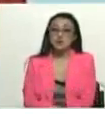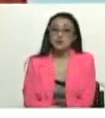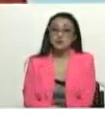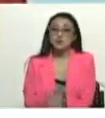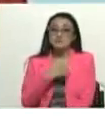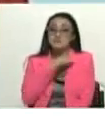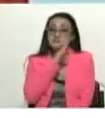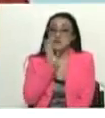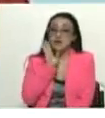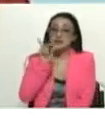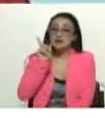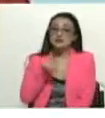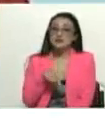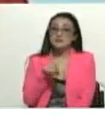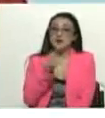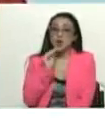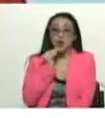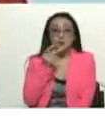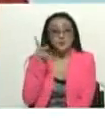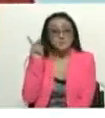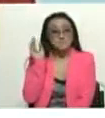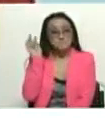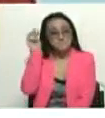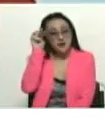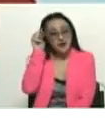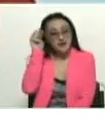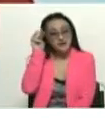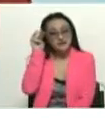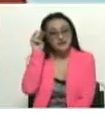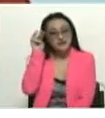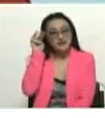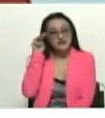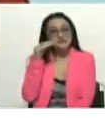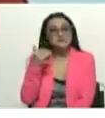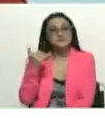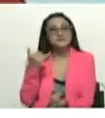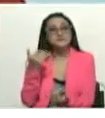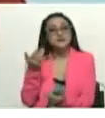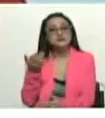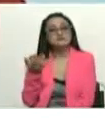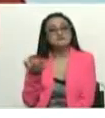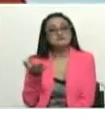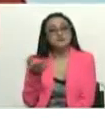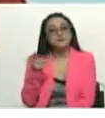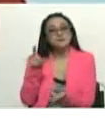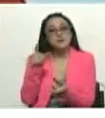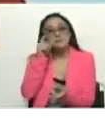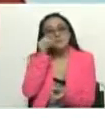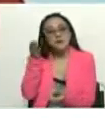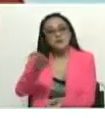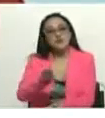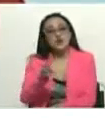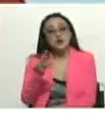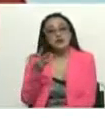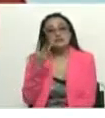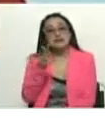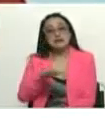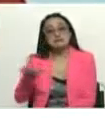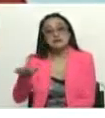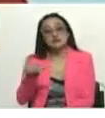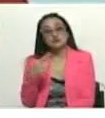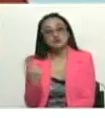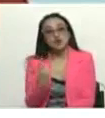madre también, una joven maestra, quien enviudó, siendo muy joven, quedó con 3 niños